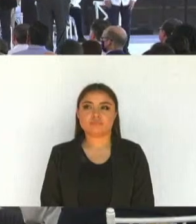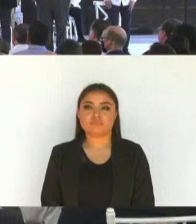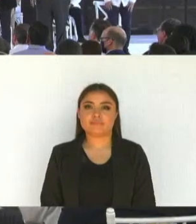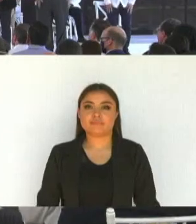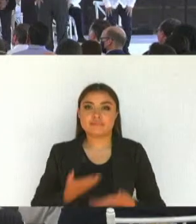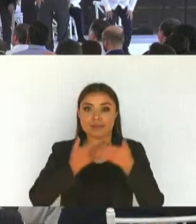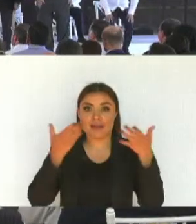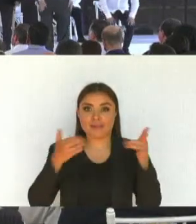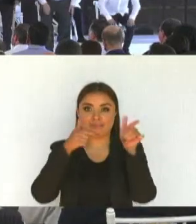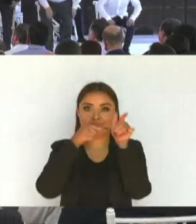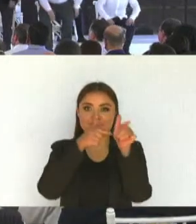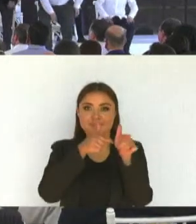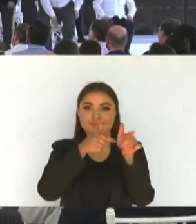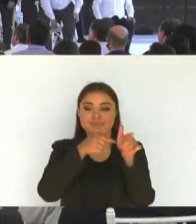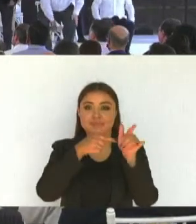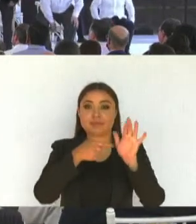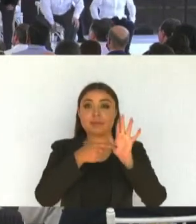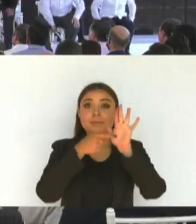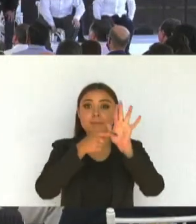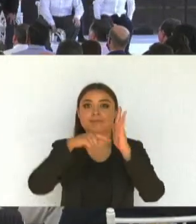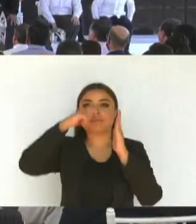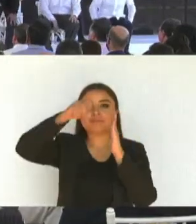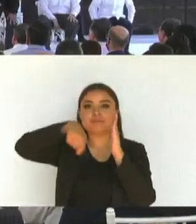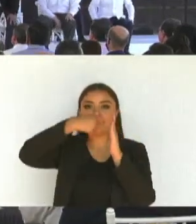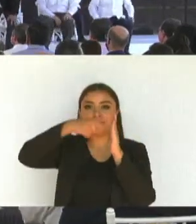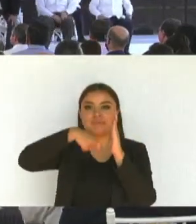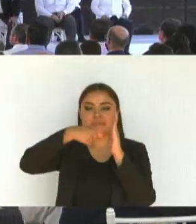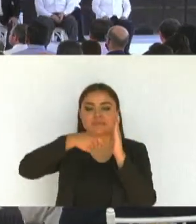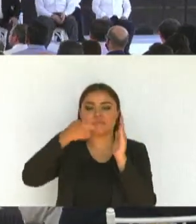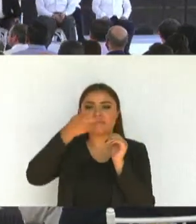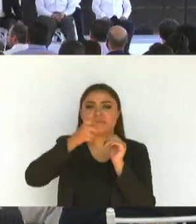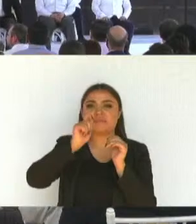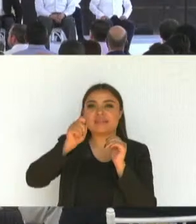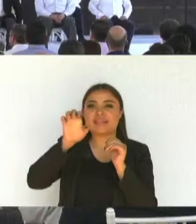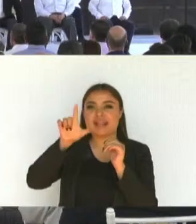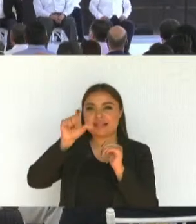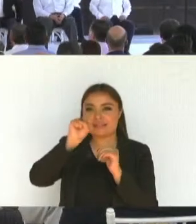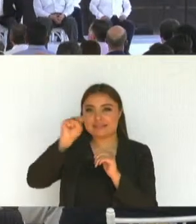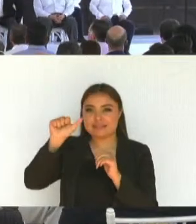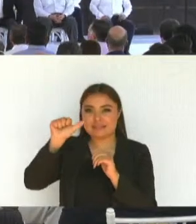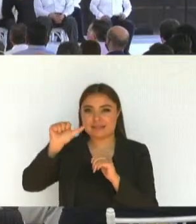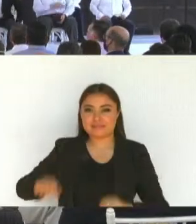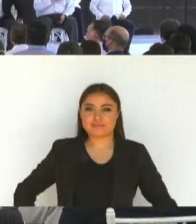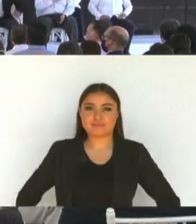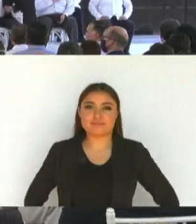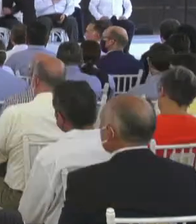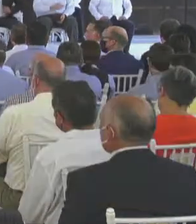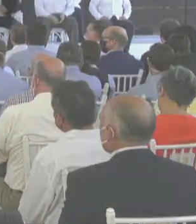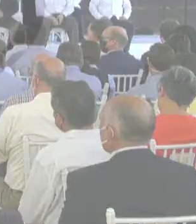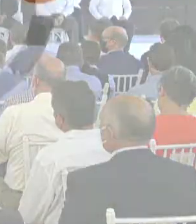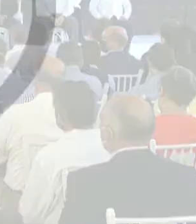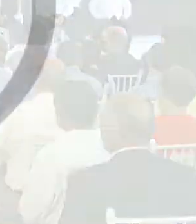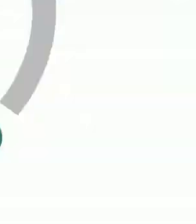A continuación, se presentará el video de implementación ELSA.